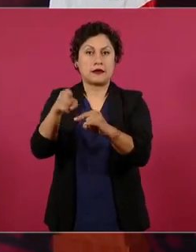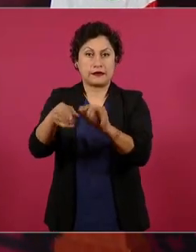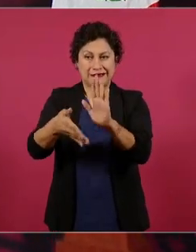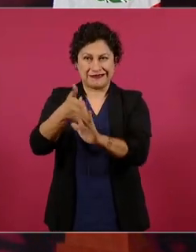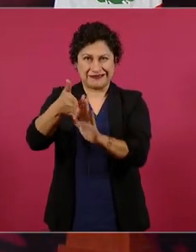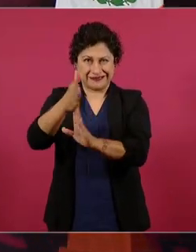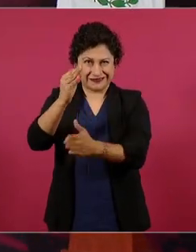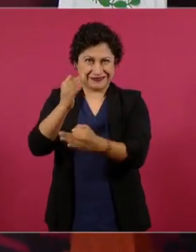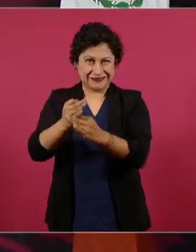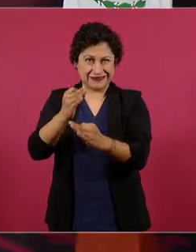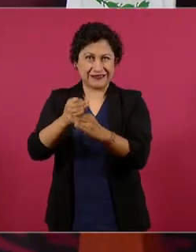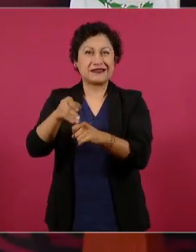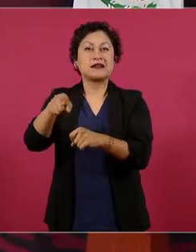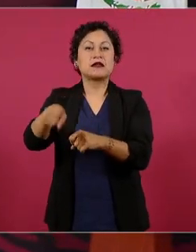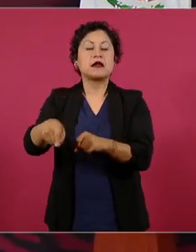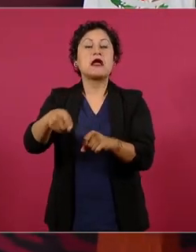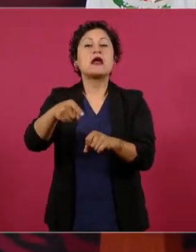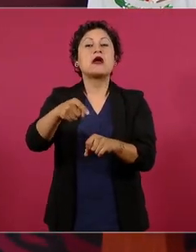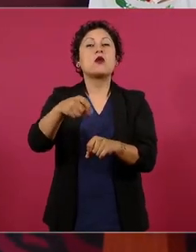Istmo.